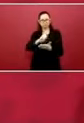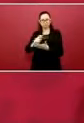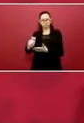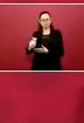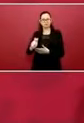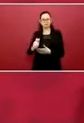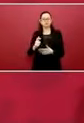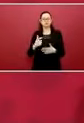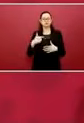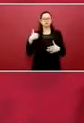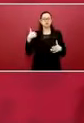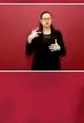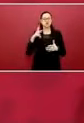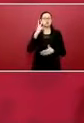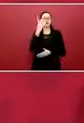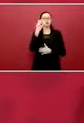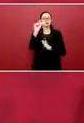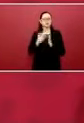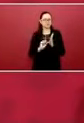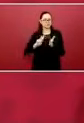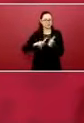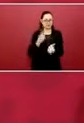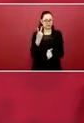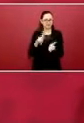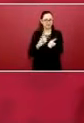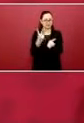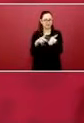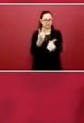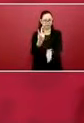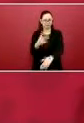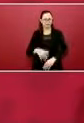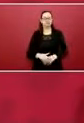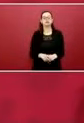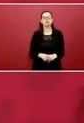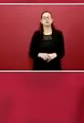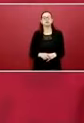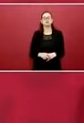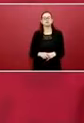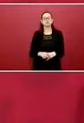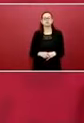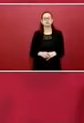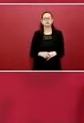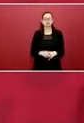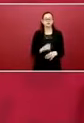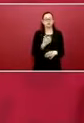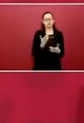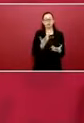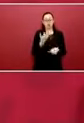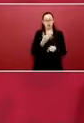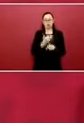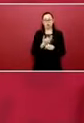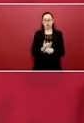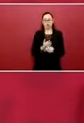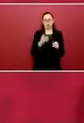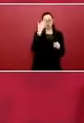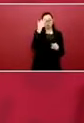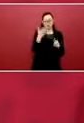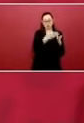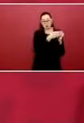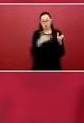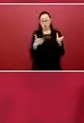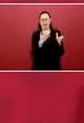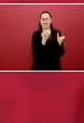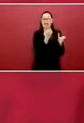cada dos meses. Entonces estamos hablando de enero y febrero. Como no